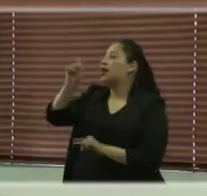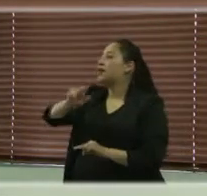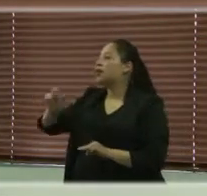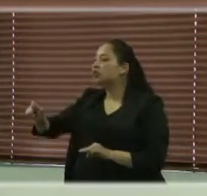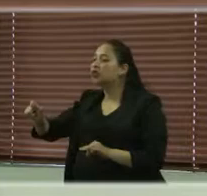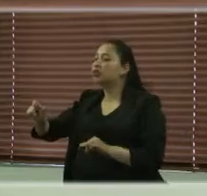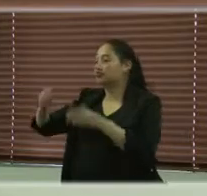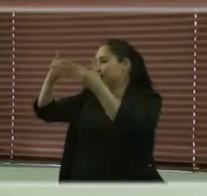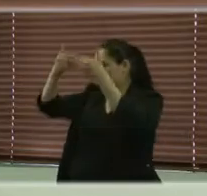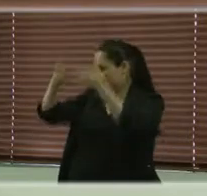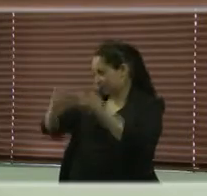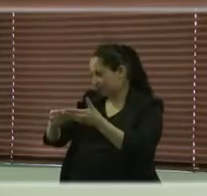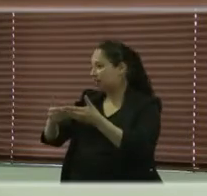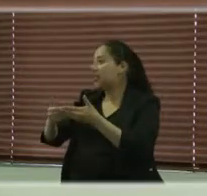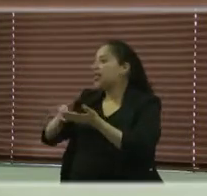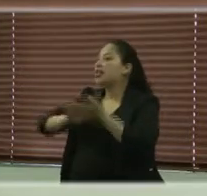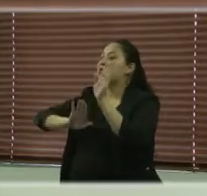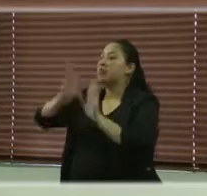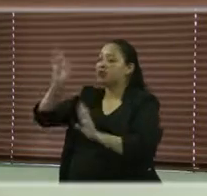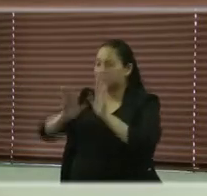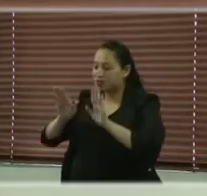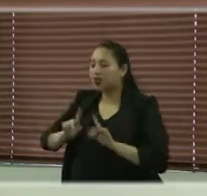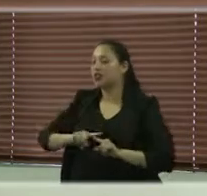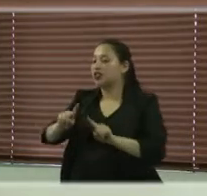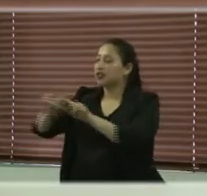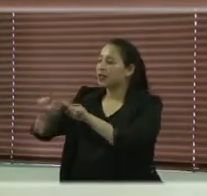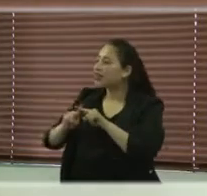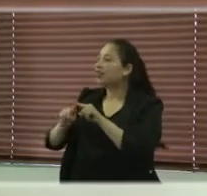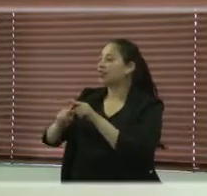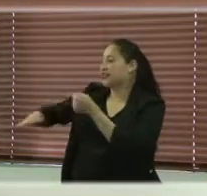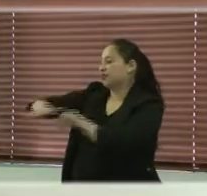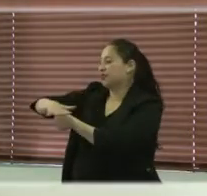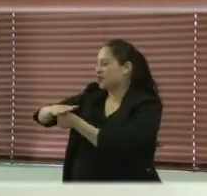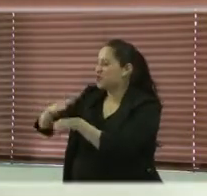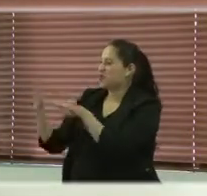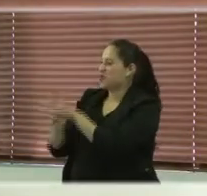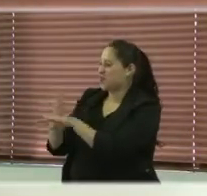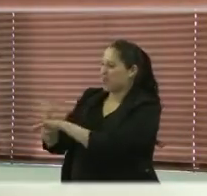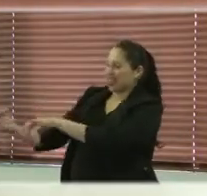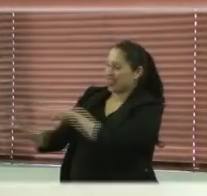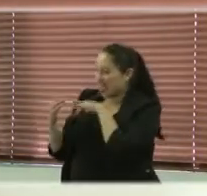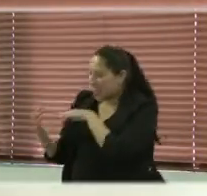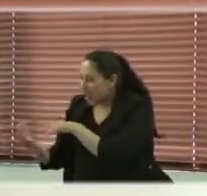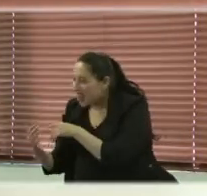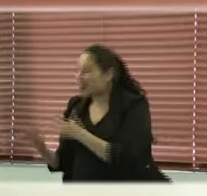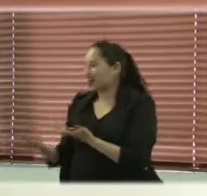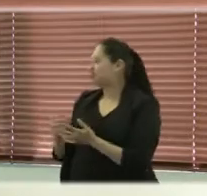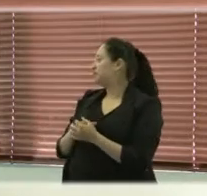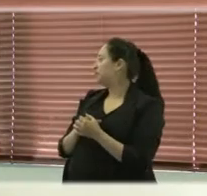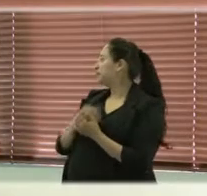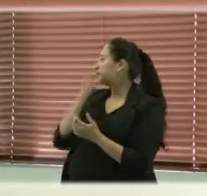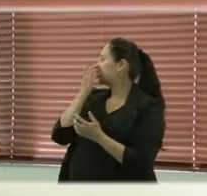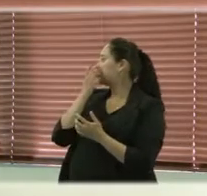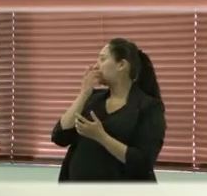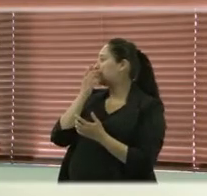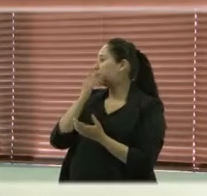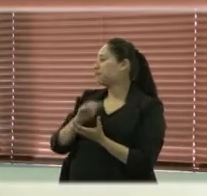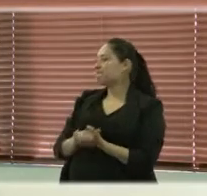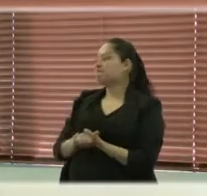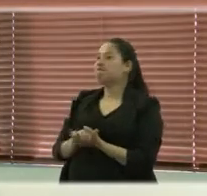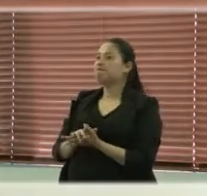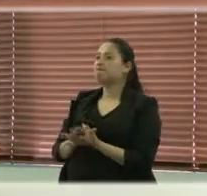discapacidad que habían participado de alguna u otra manera en el conflicto armado o que víctimas del conflicto armado